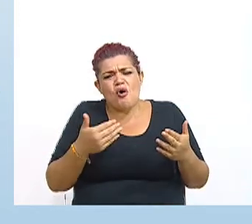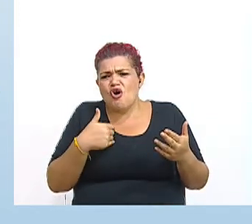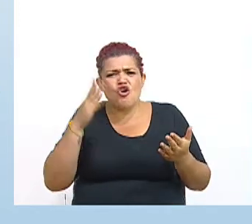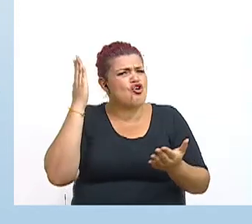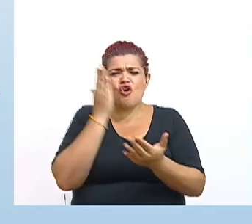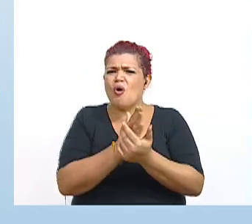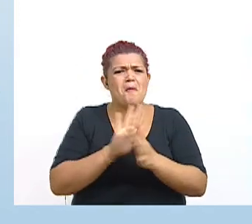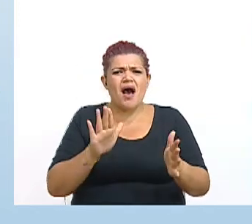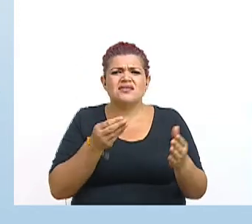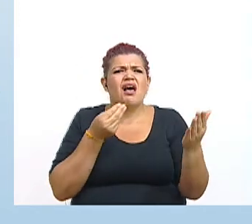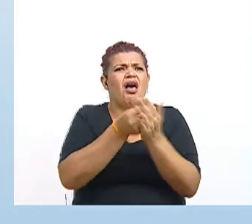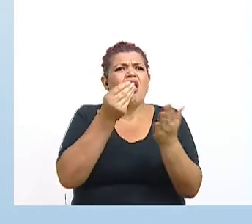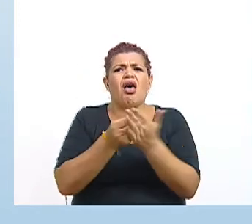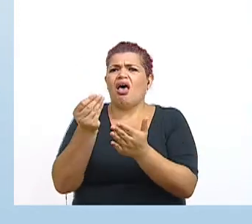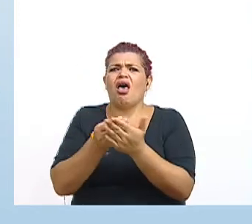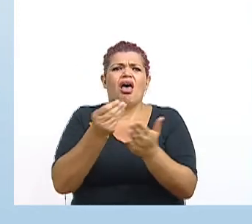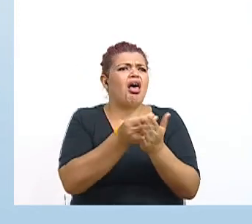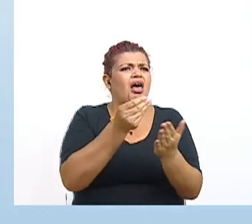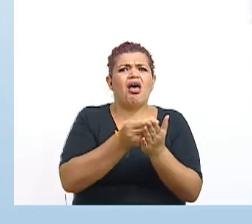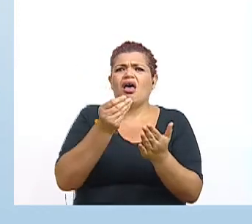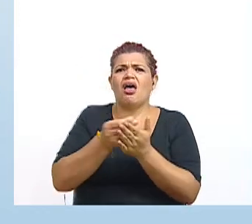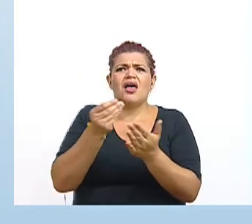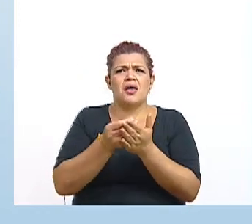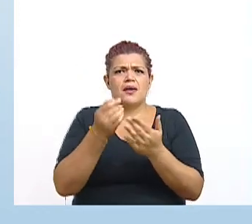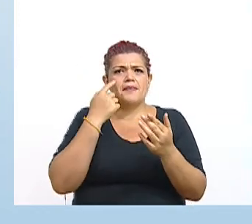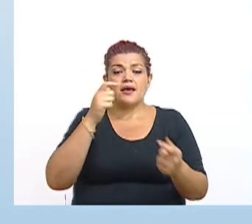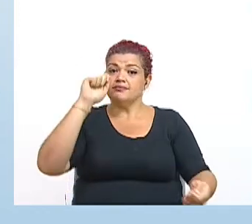consumismo, utilizando este otro modelo?